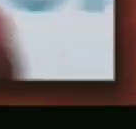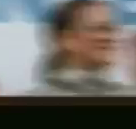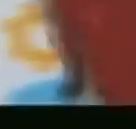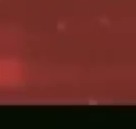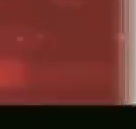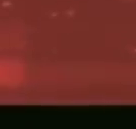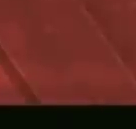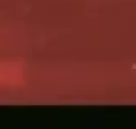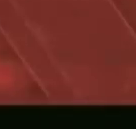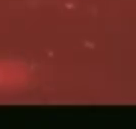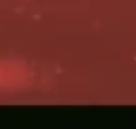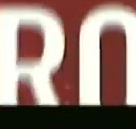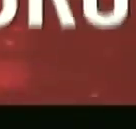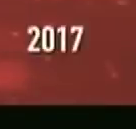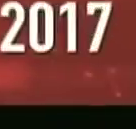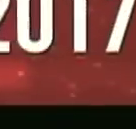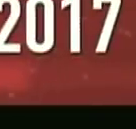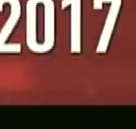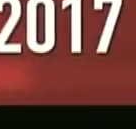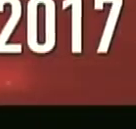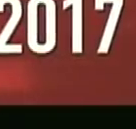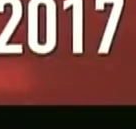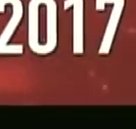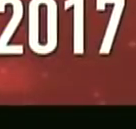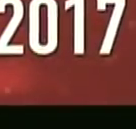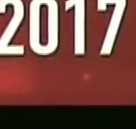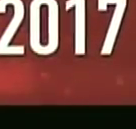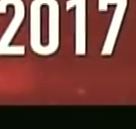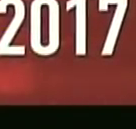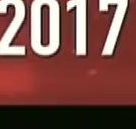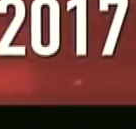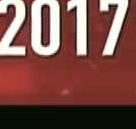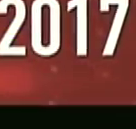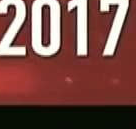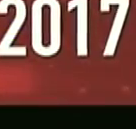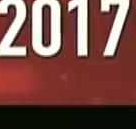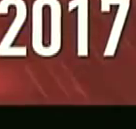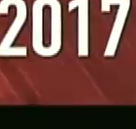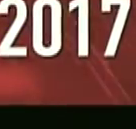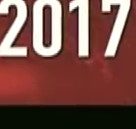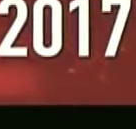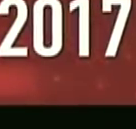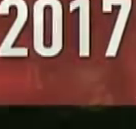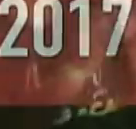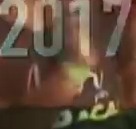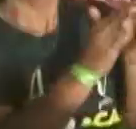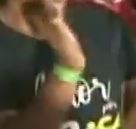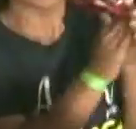Victorias del presidente Nicolás Maduro en 2017.